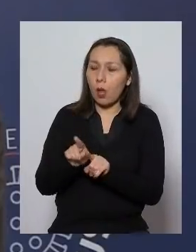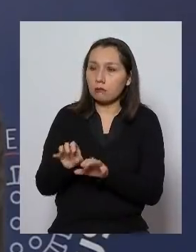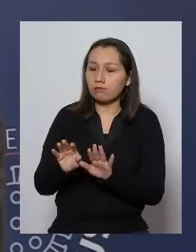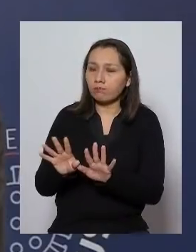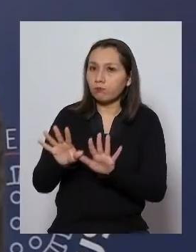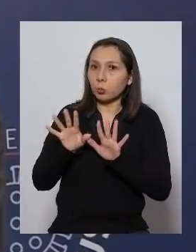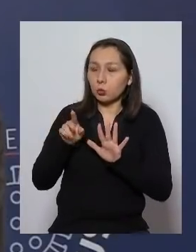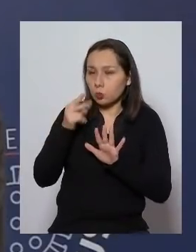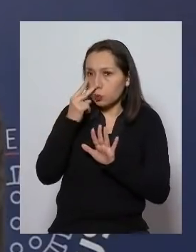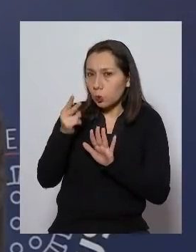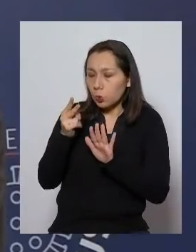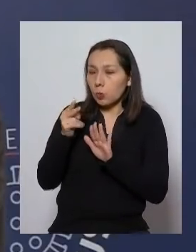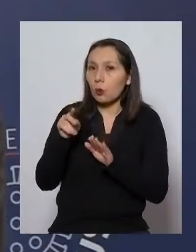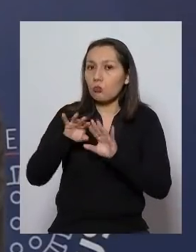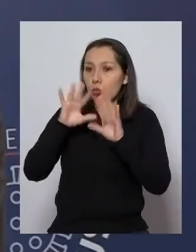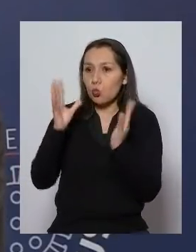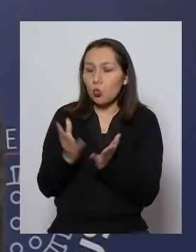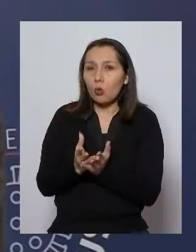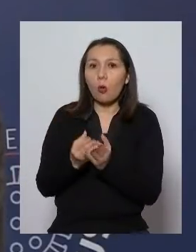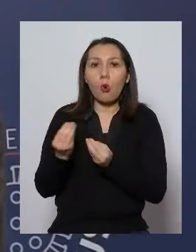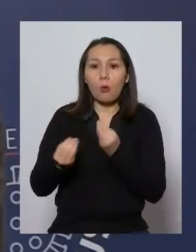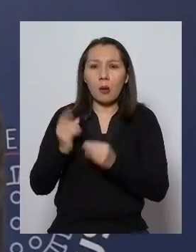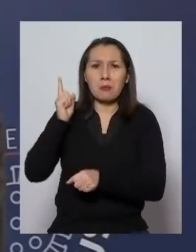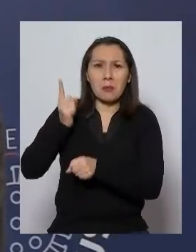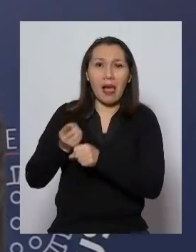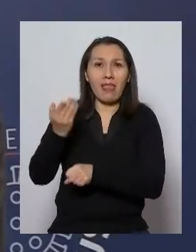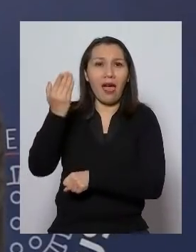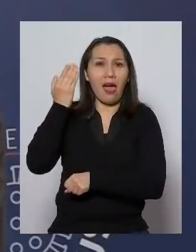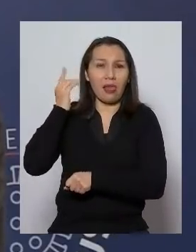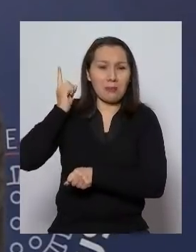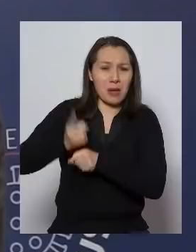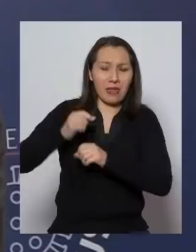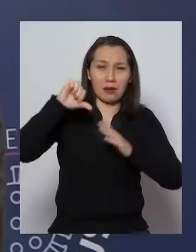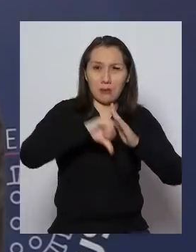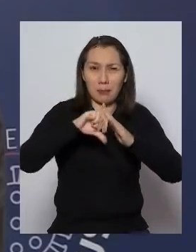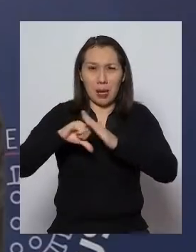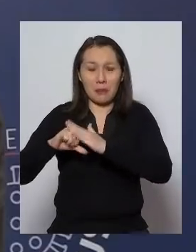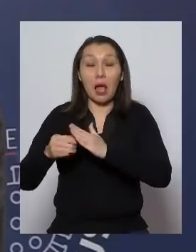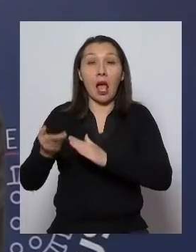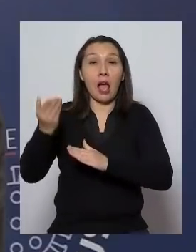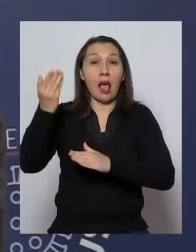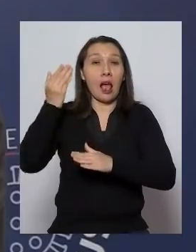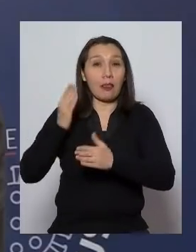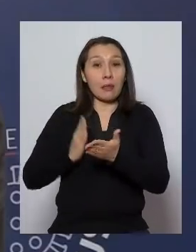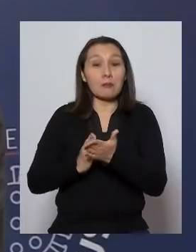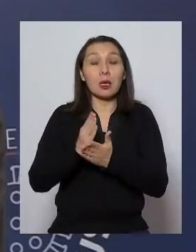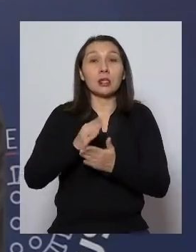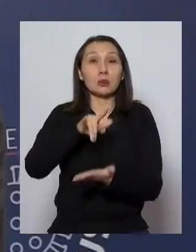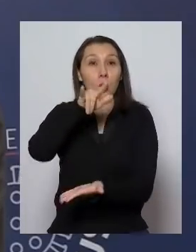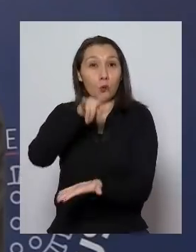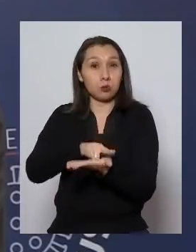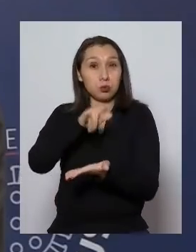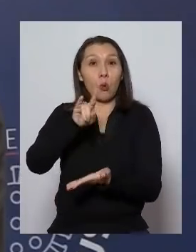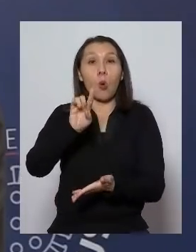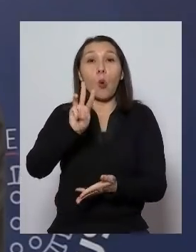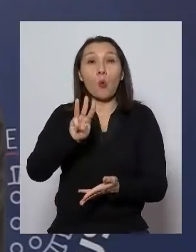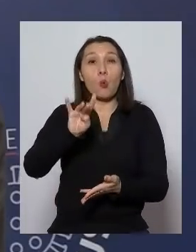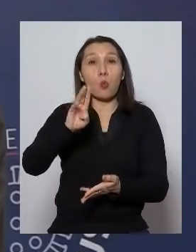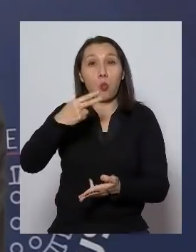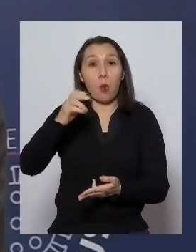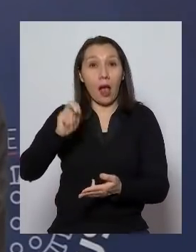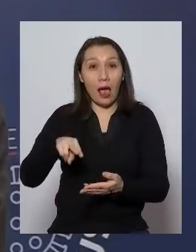alerta mundial, dada la intensidad de las medidas de confinamiento que ellos hicieron en Wuhan, y ahora tienen